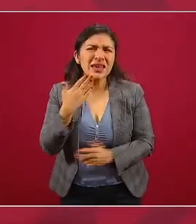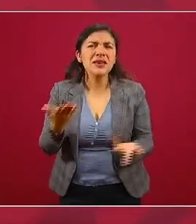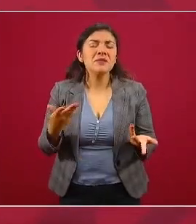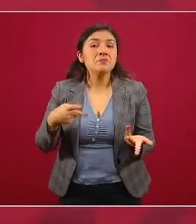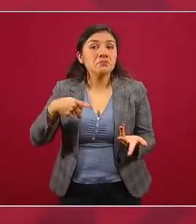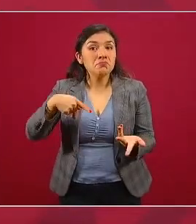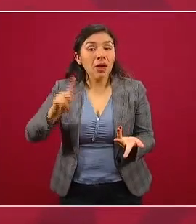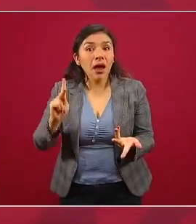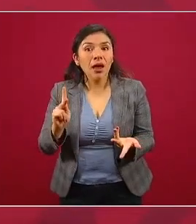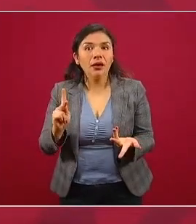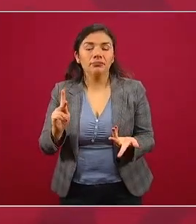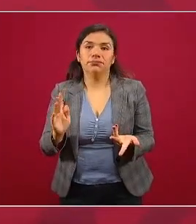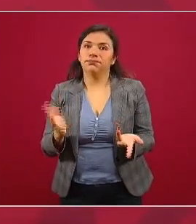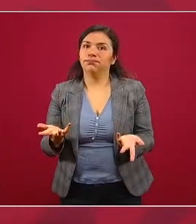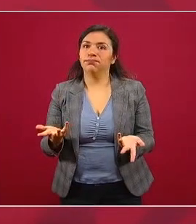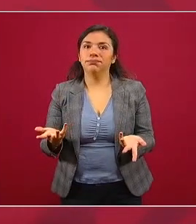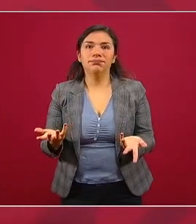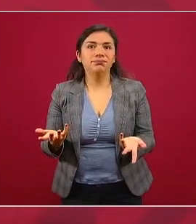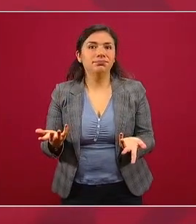pero